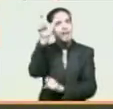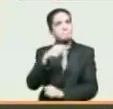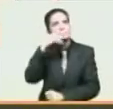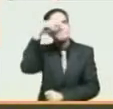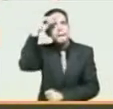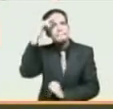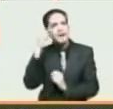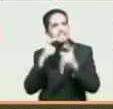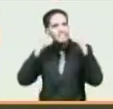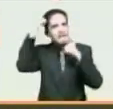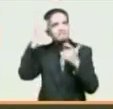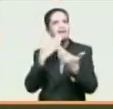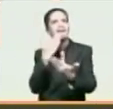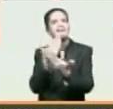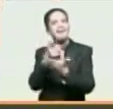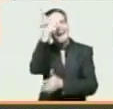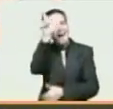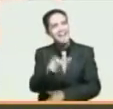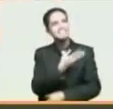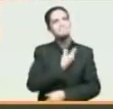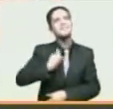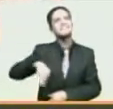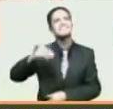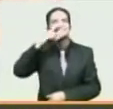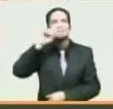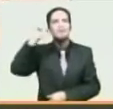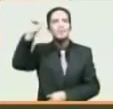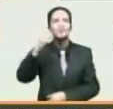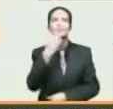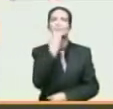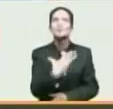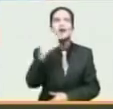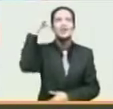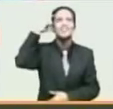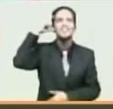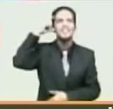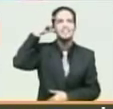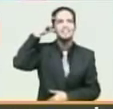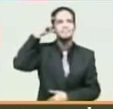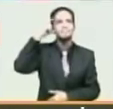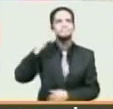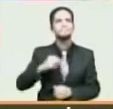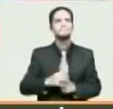Chávez. Gracias, presidente Nicolás Maduro. Muy buenos días.